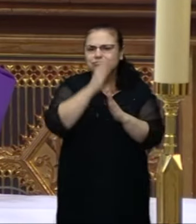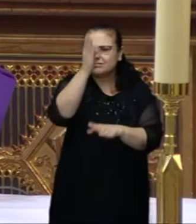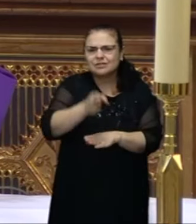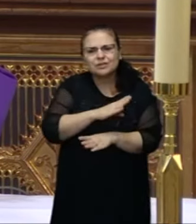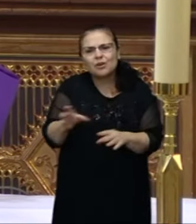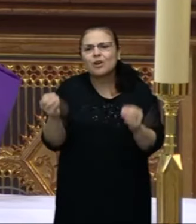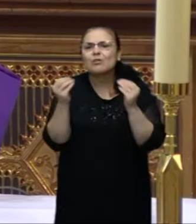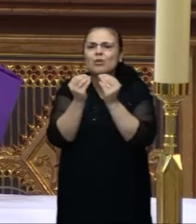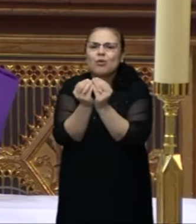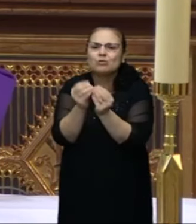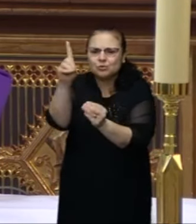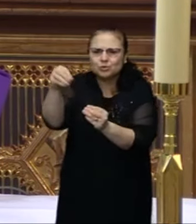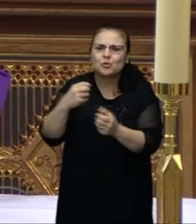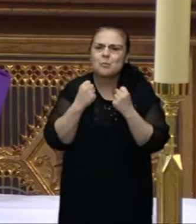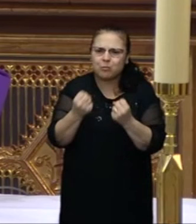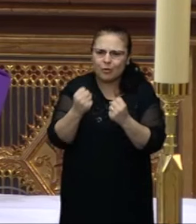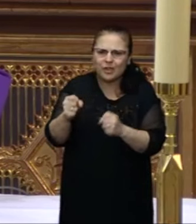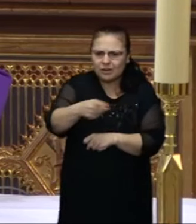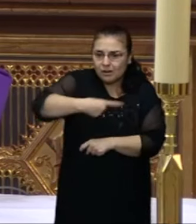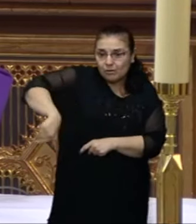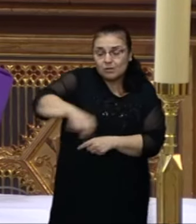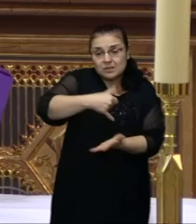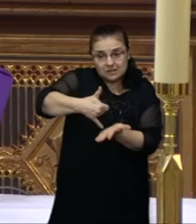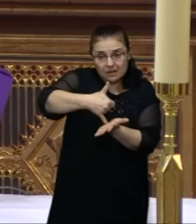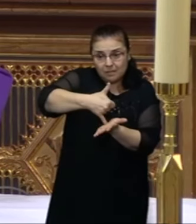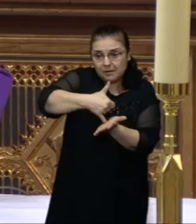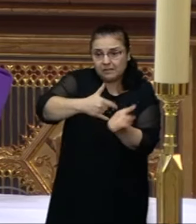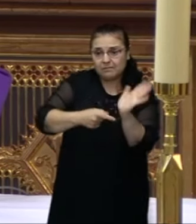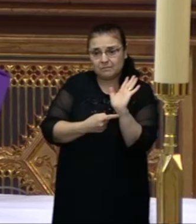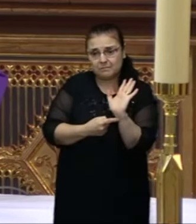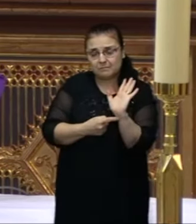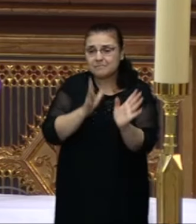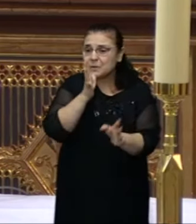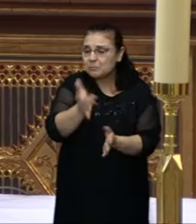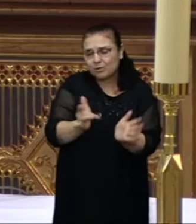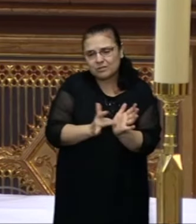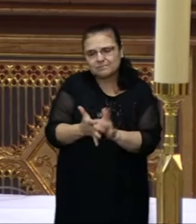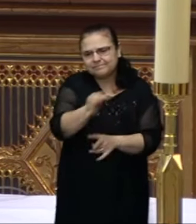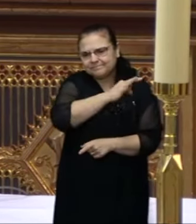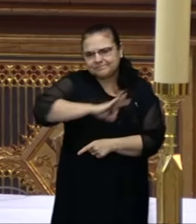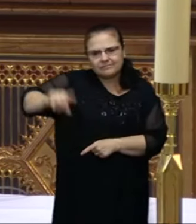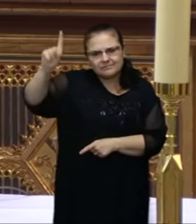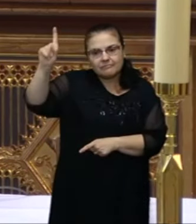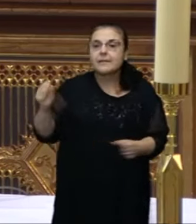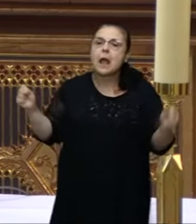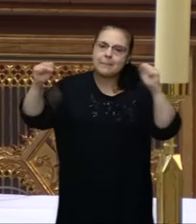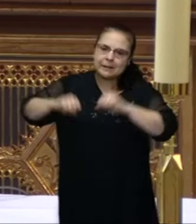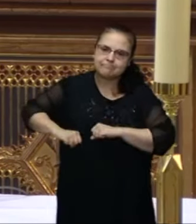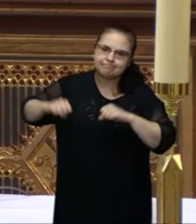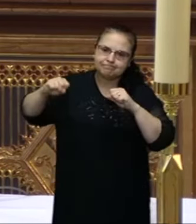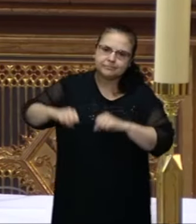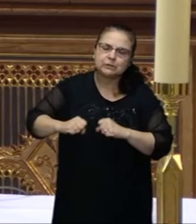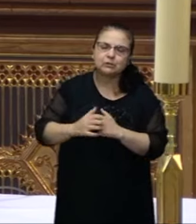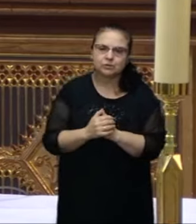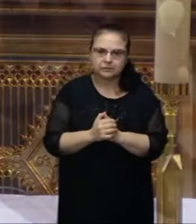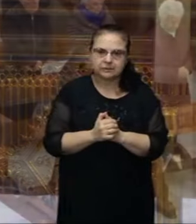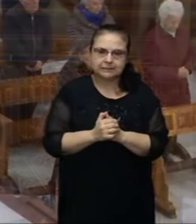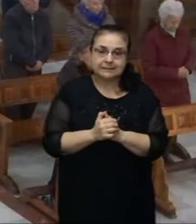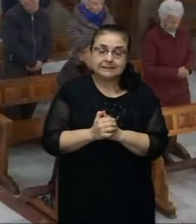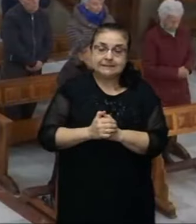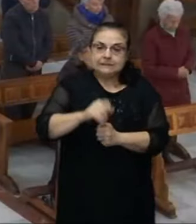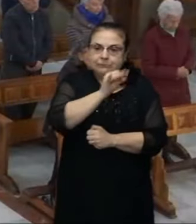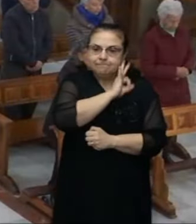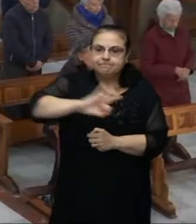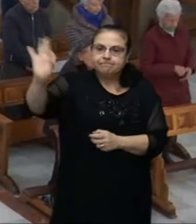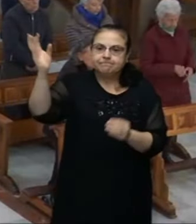poder lo que nuestra debilidad presenta. Por Jesucristo nuestro Señor. El Señor esté